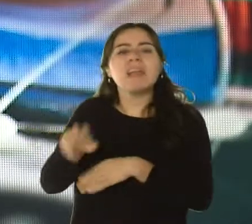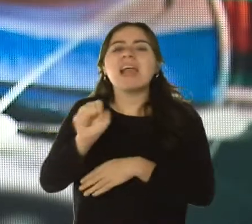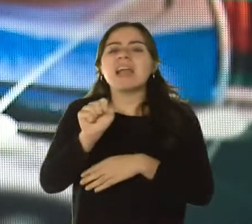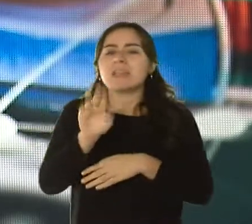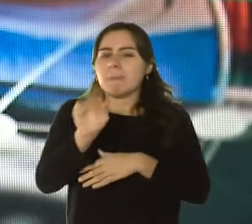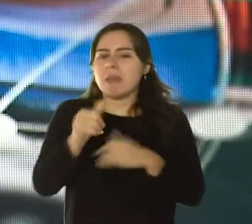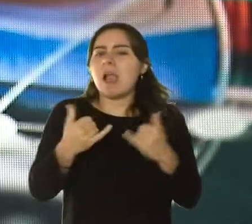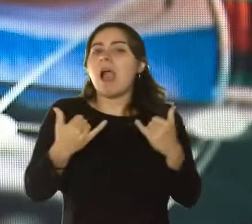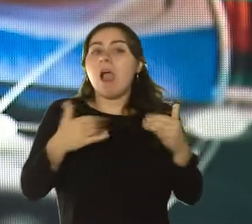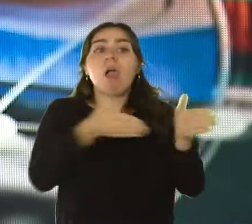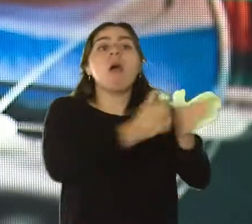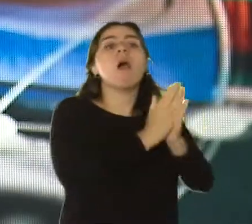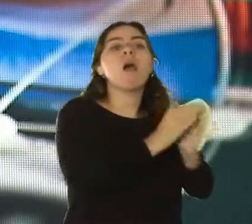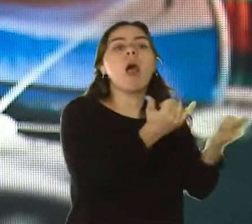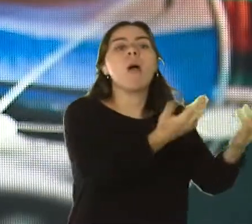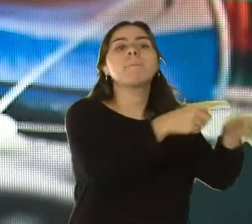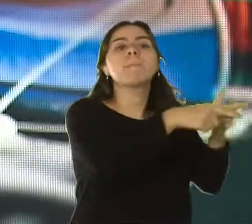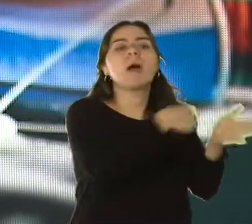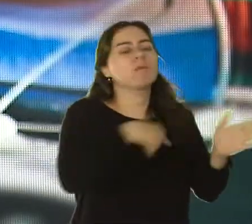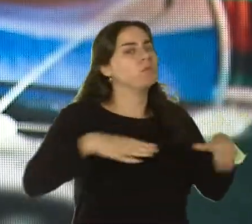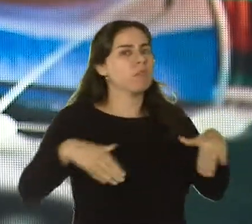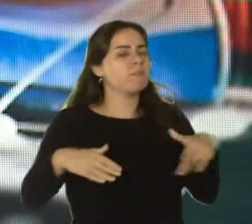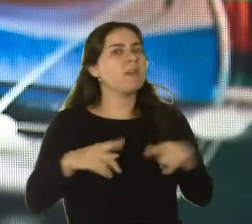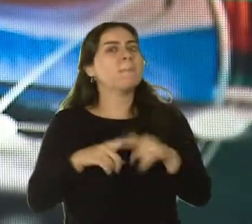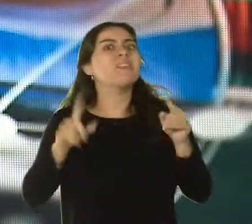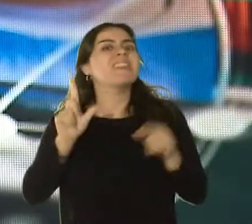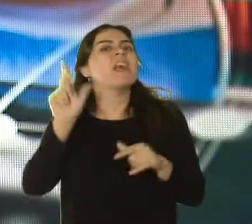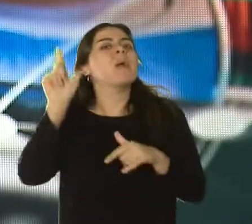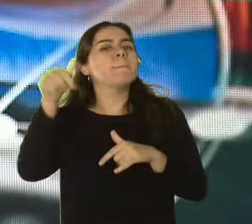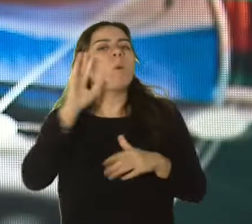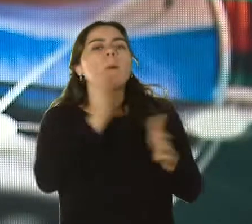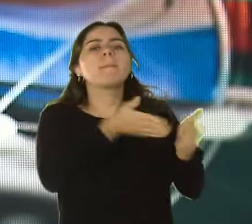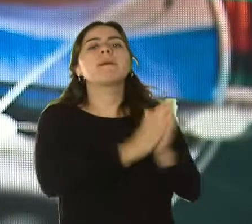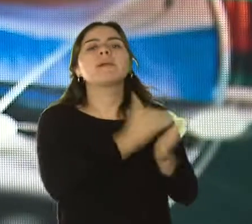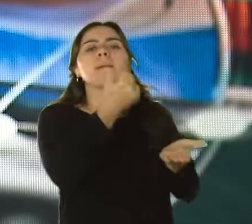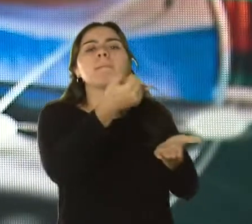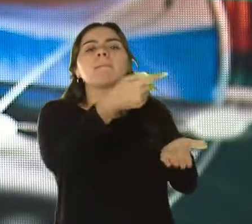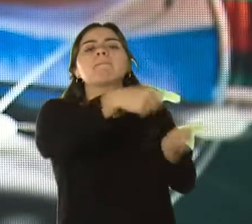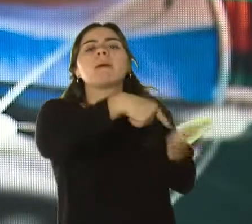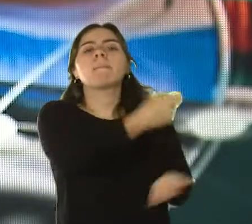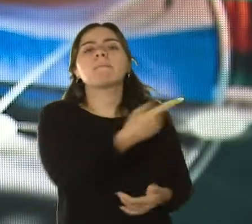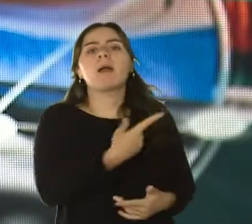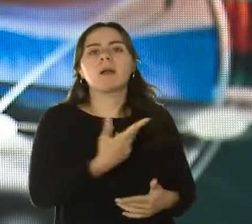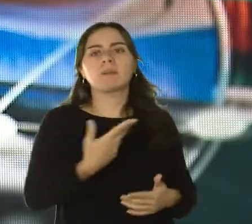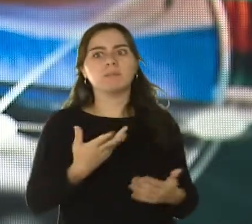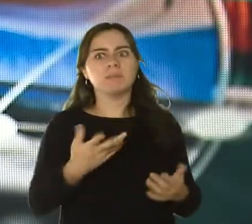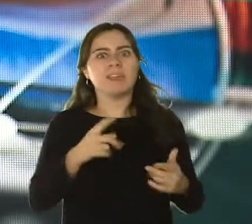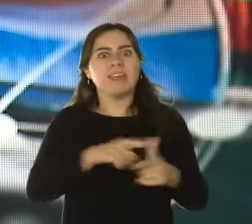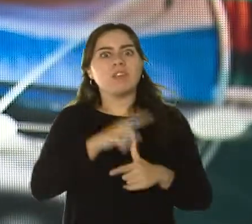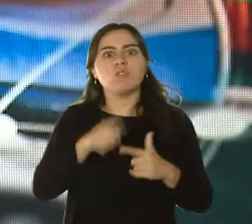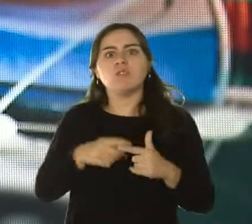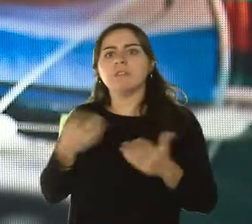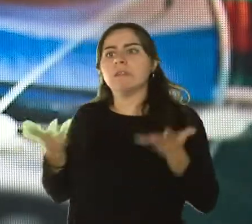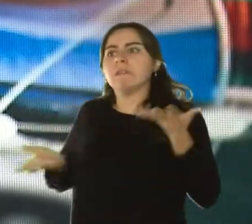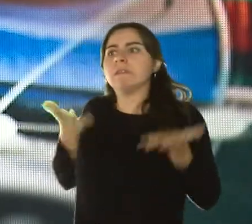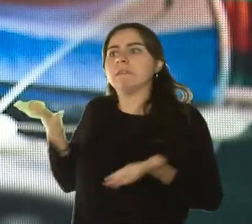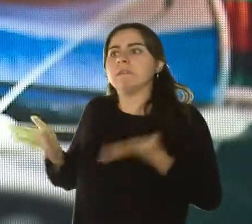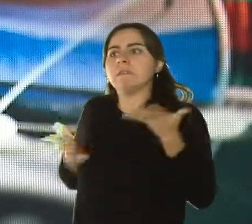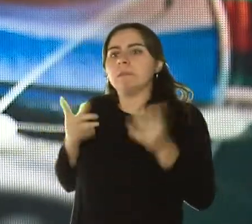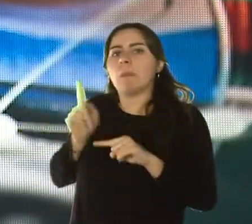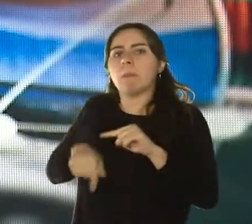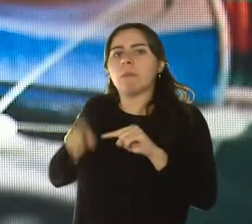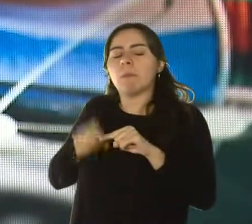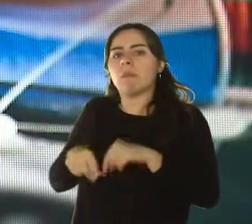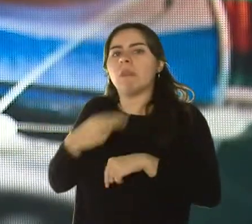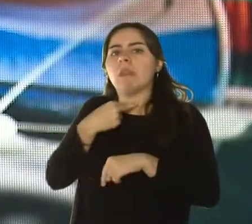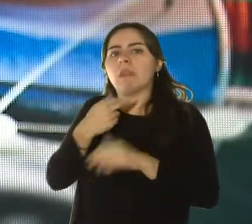el repago, pero ¿qué va a pasar cuando comiencen esos repagos y no puedan cumplir con la obligación